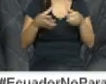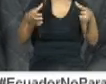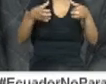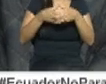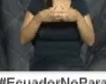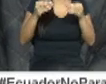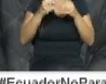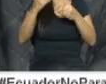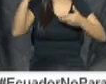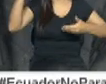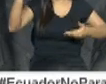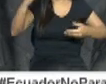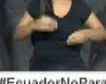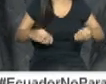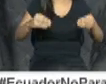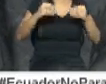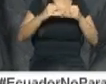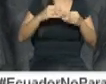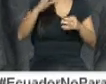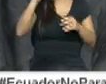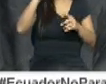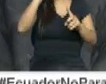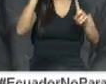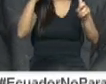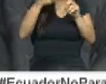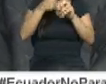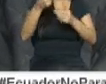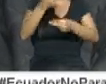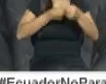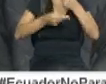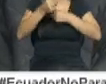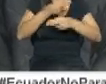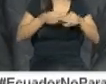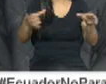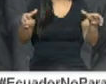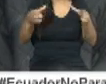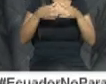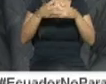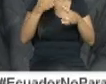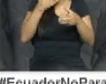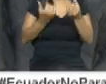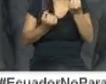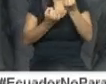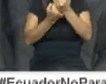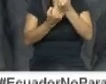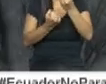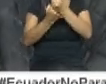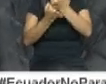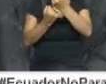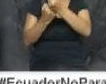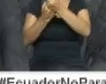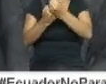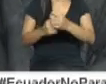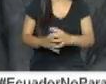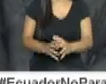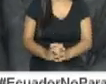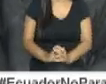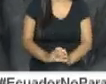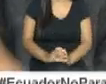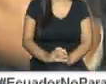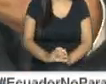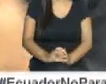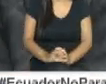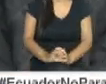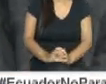mucho más político, básicamente buscar negociar ciertos tipos de cosas y de apoyos informales,